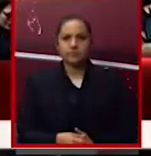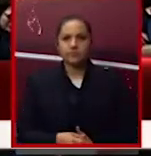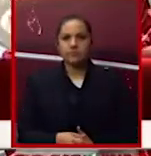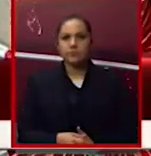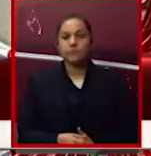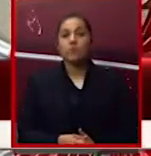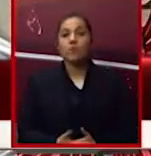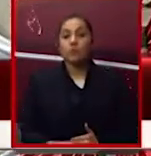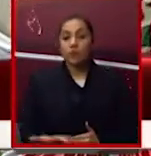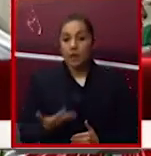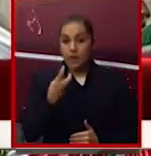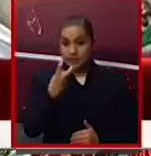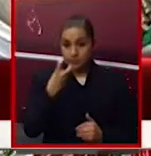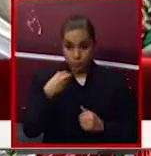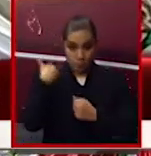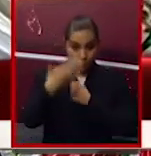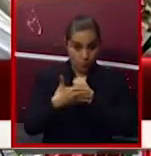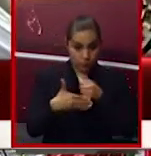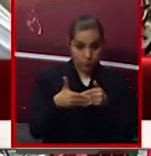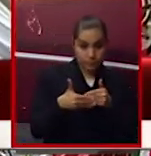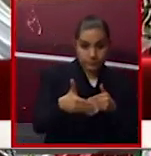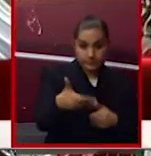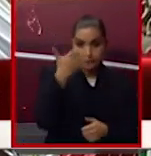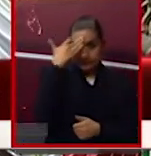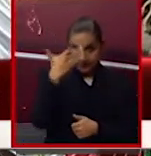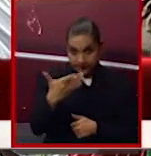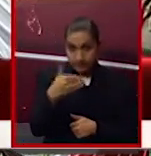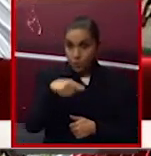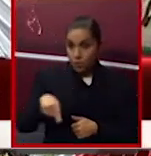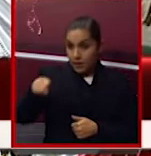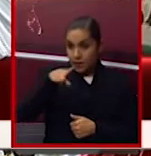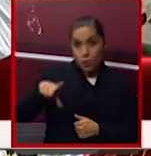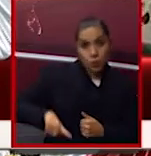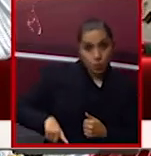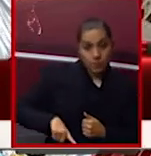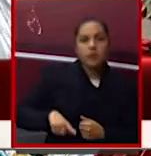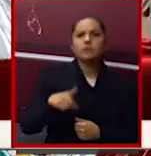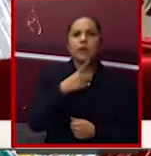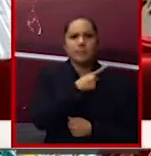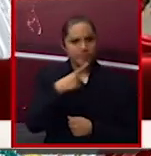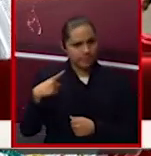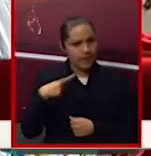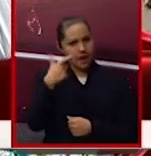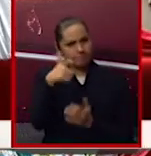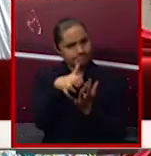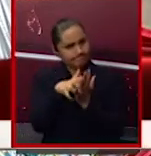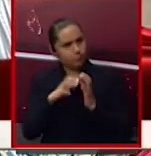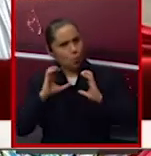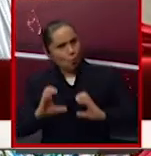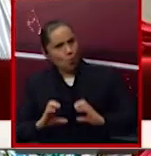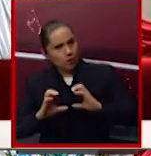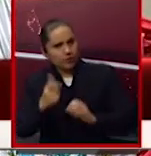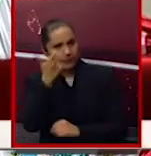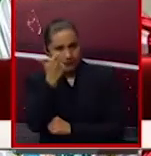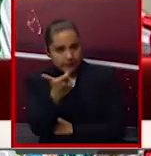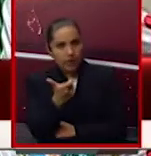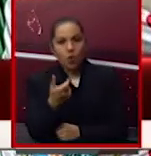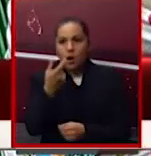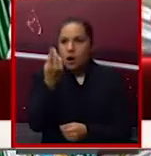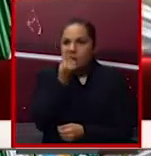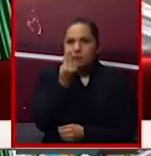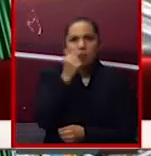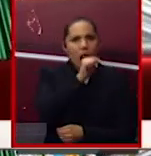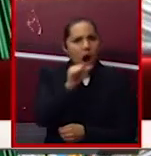El próximo gobierno, compañeros, debe ser austero, establecer claras prioridades del gasto